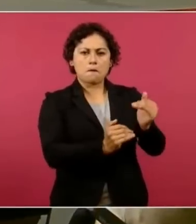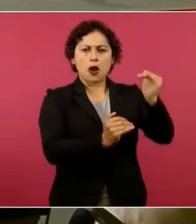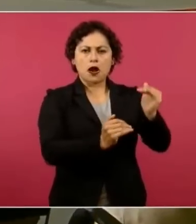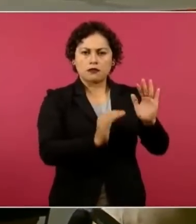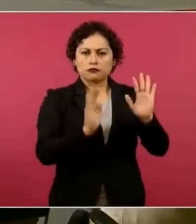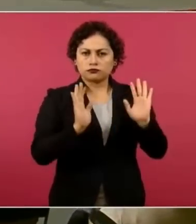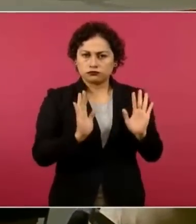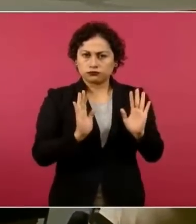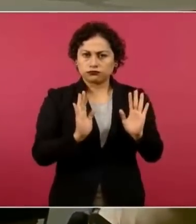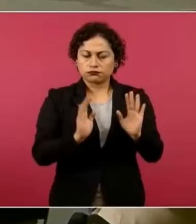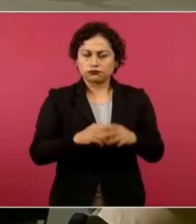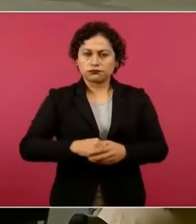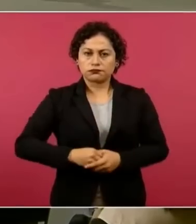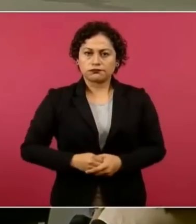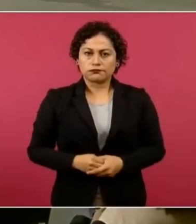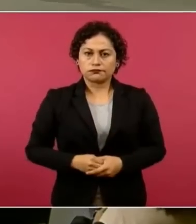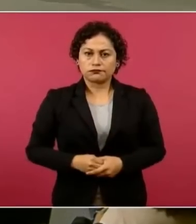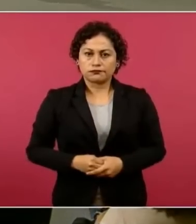parar